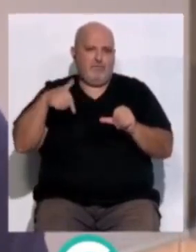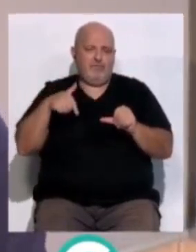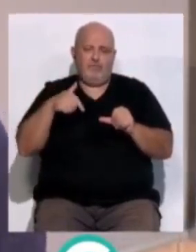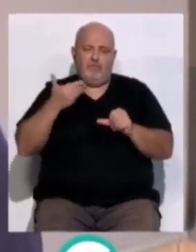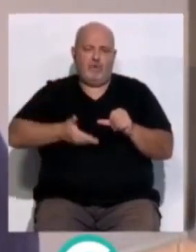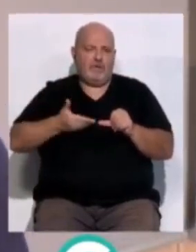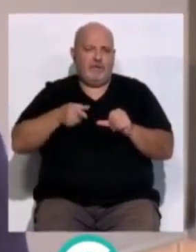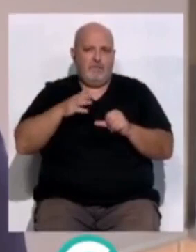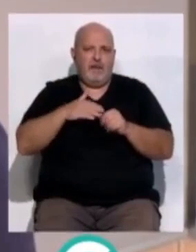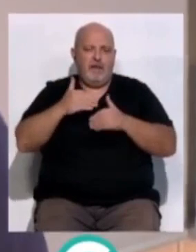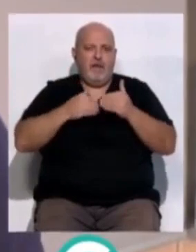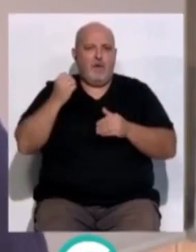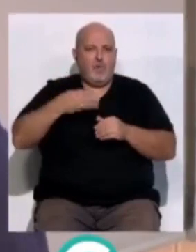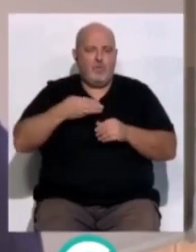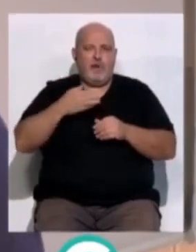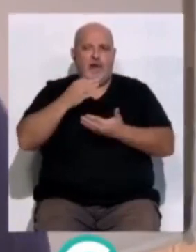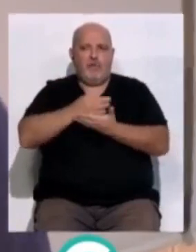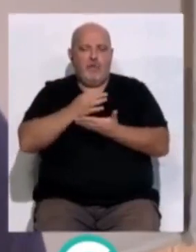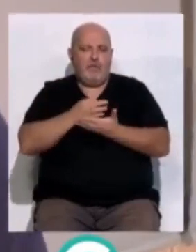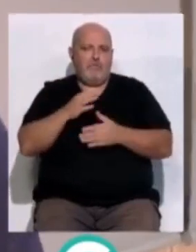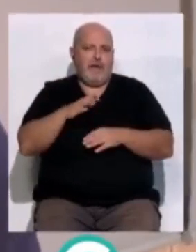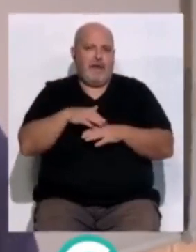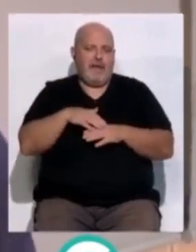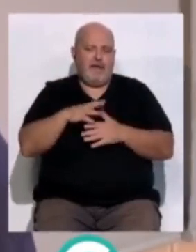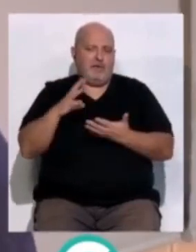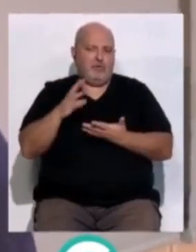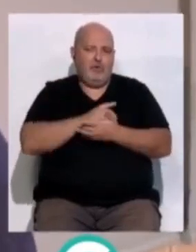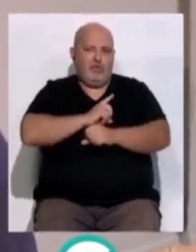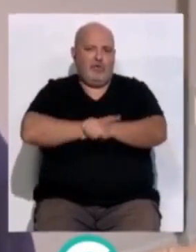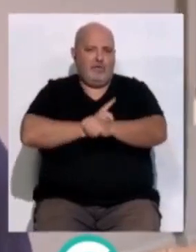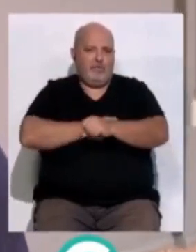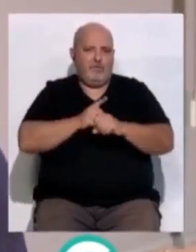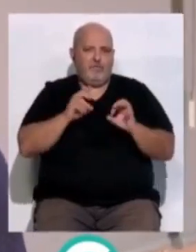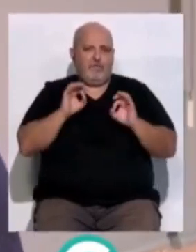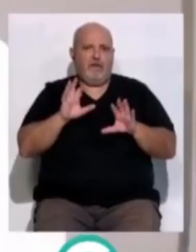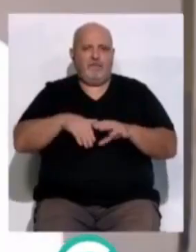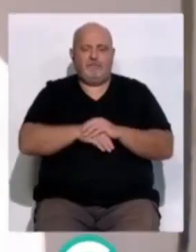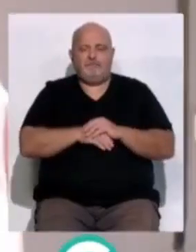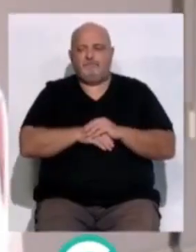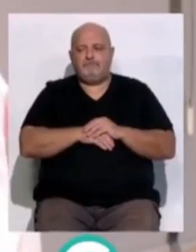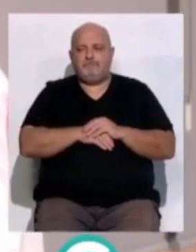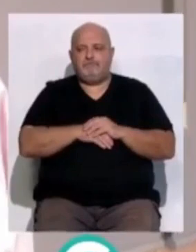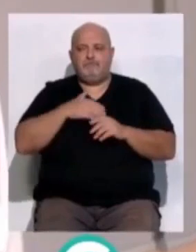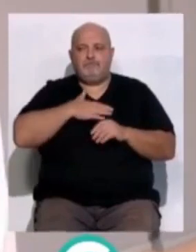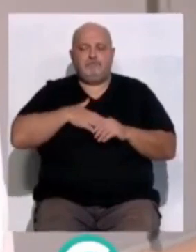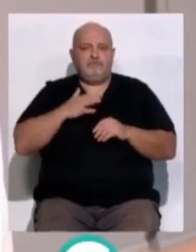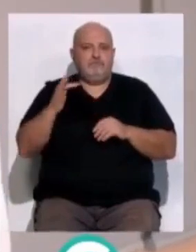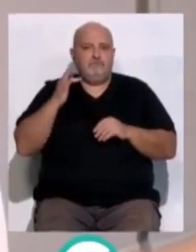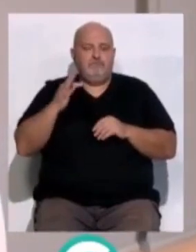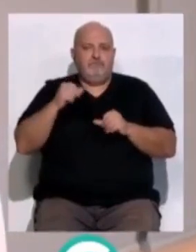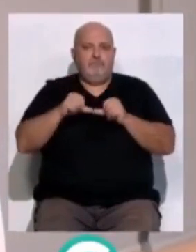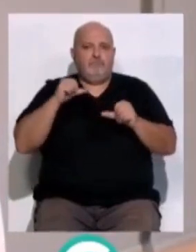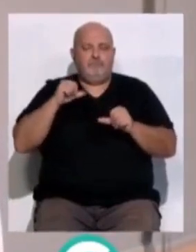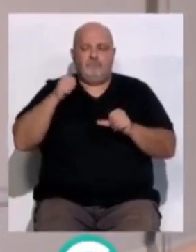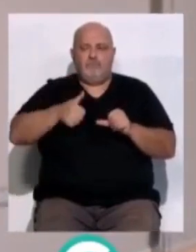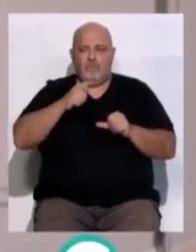súper importante para el club, para la ciudad y para todo el deporte de Cádiz. Satisfecho, llevamos ya unos